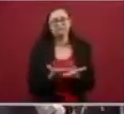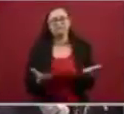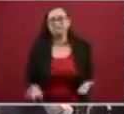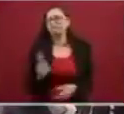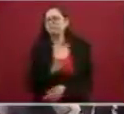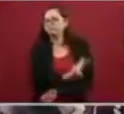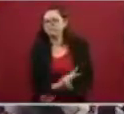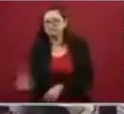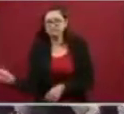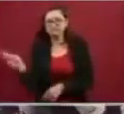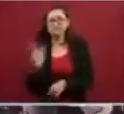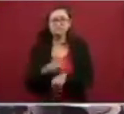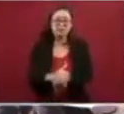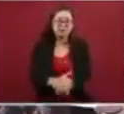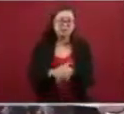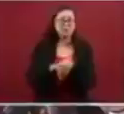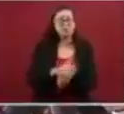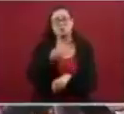Amigas y amigos,